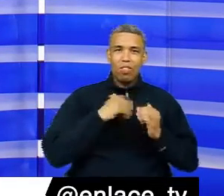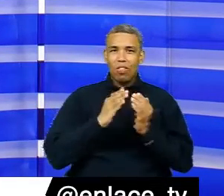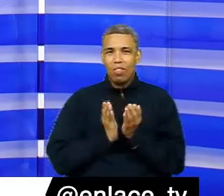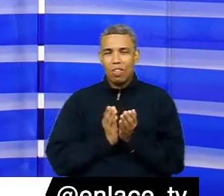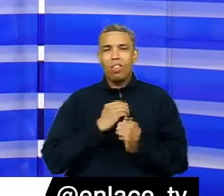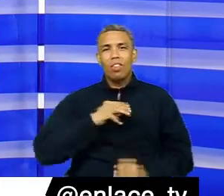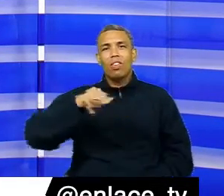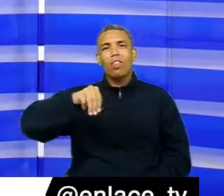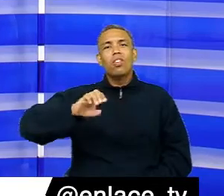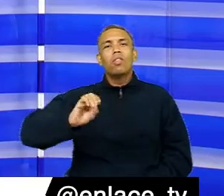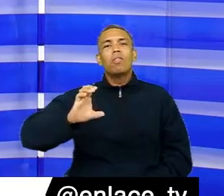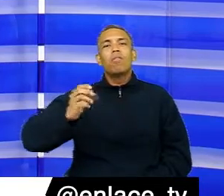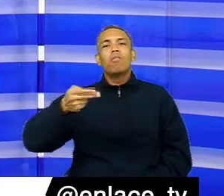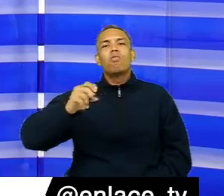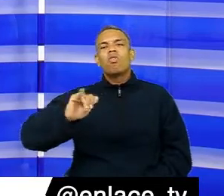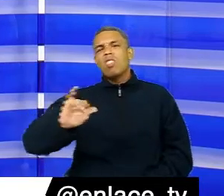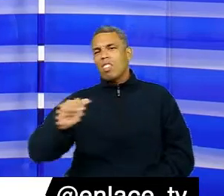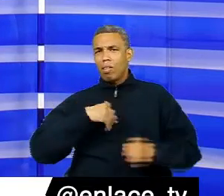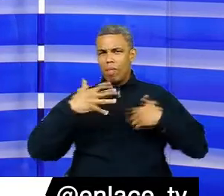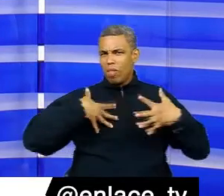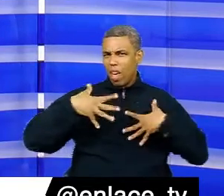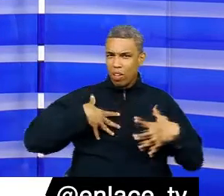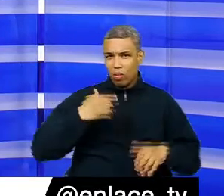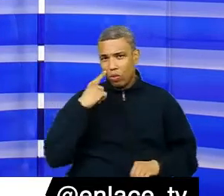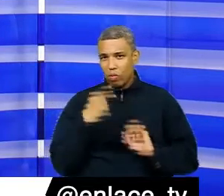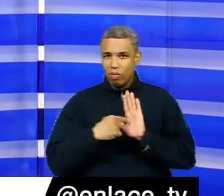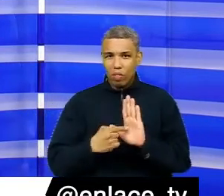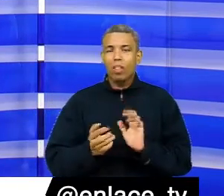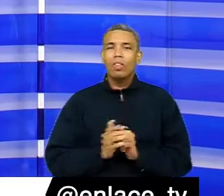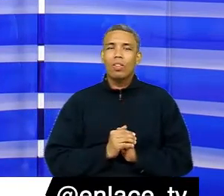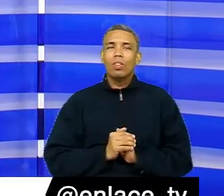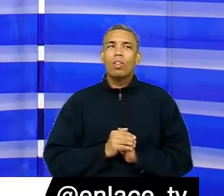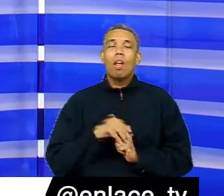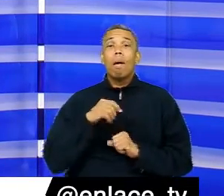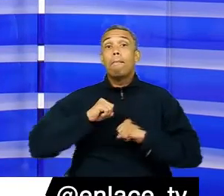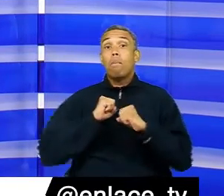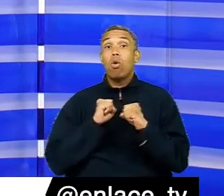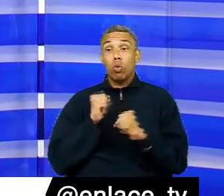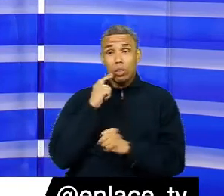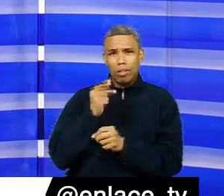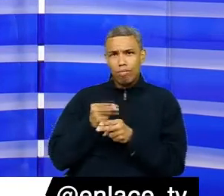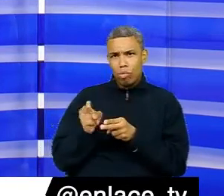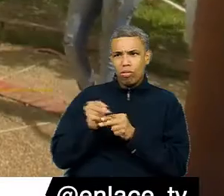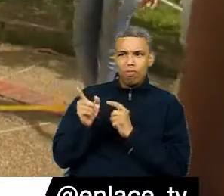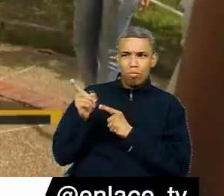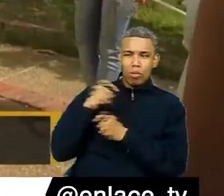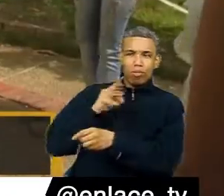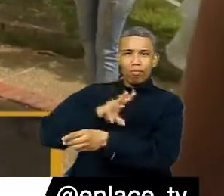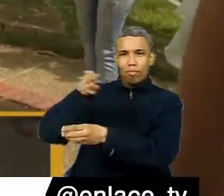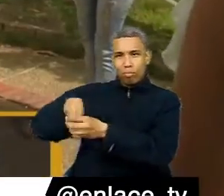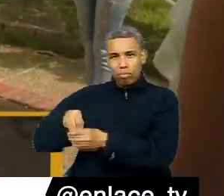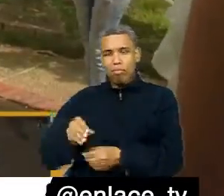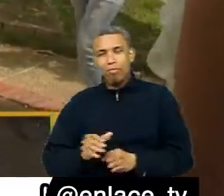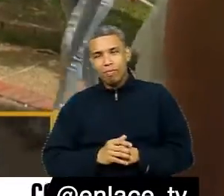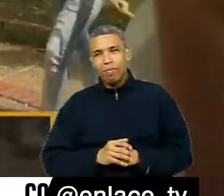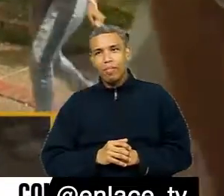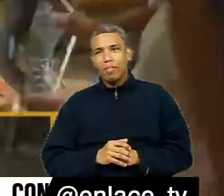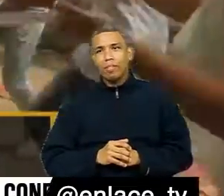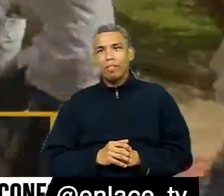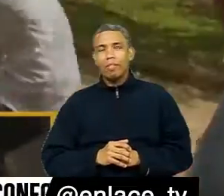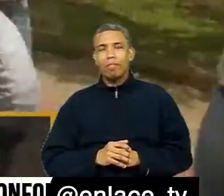Festival Estudiantil de Teatro. Este se llevará a cabo en la ciudad de Bogotá. La buena noticia la recibieron luego